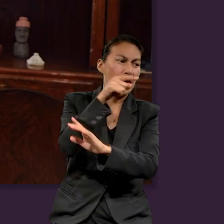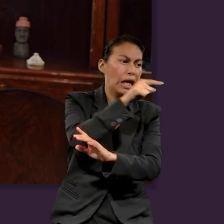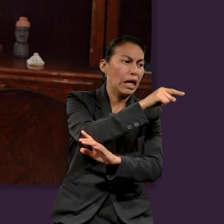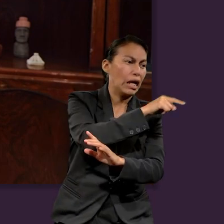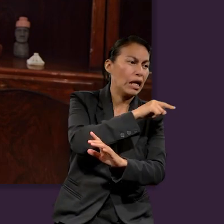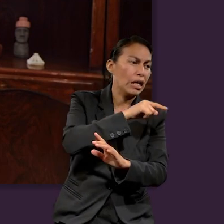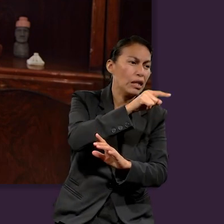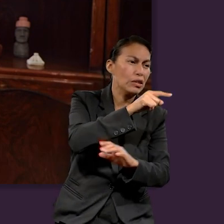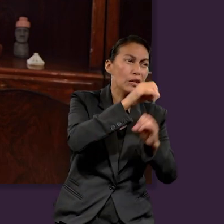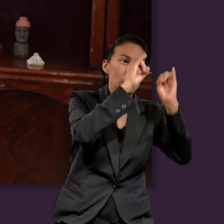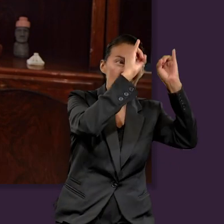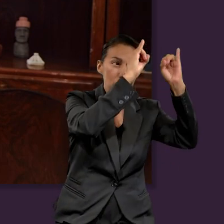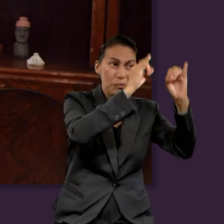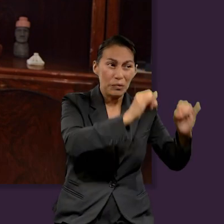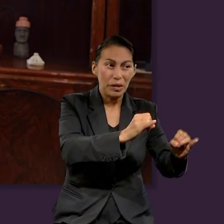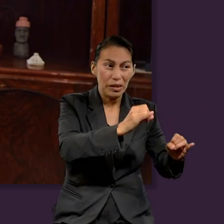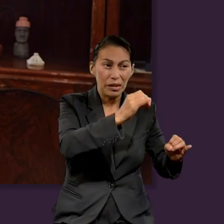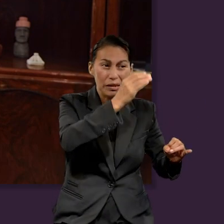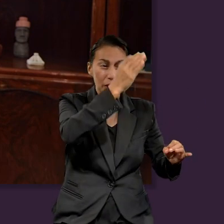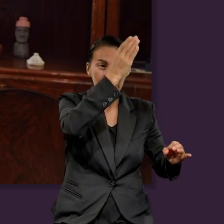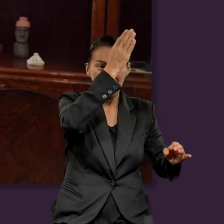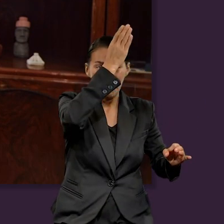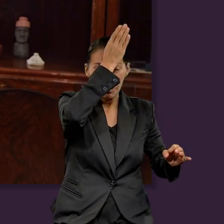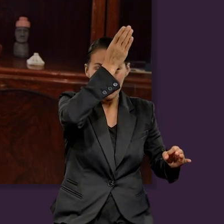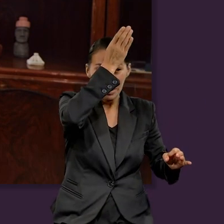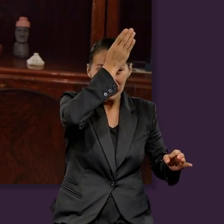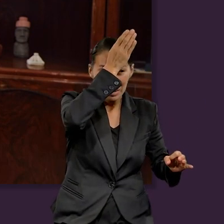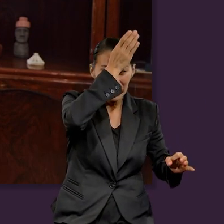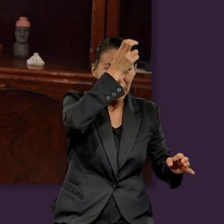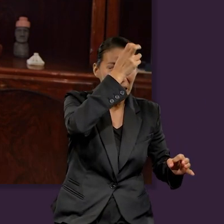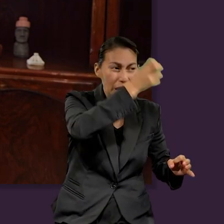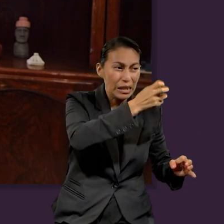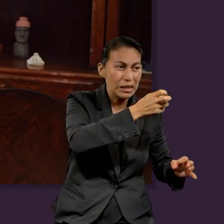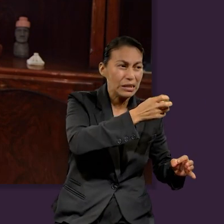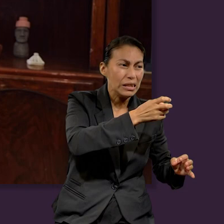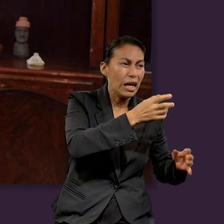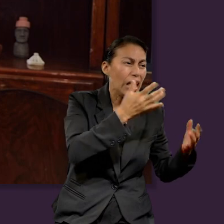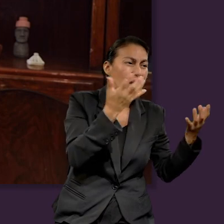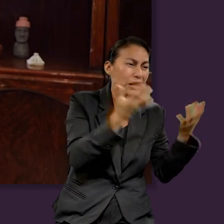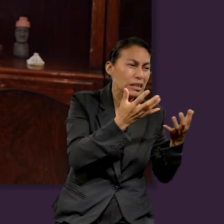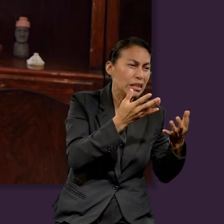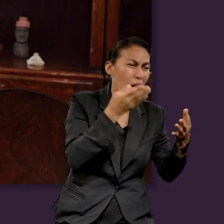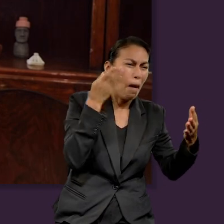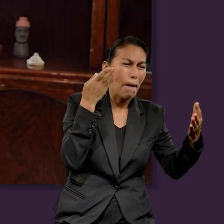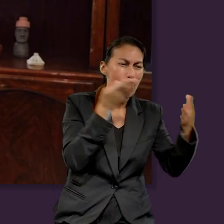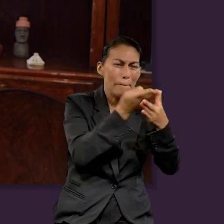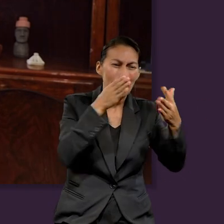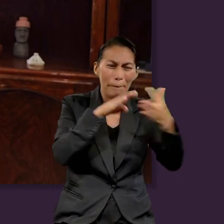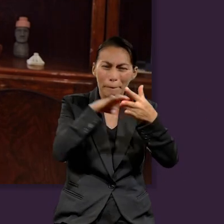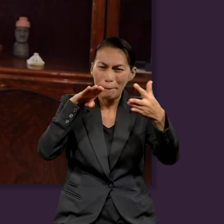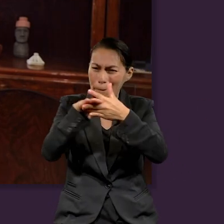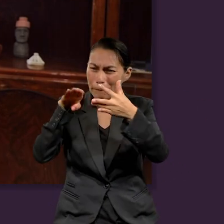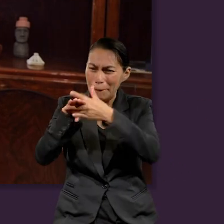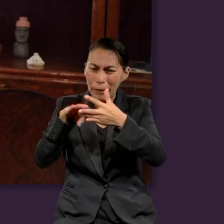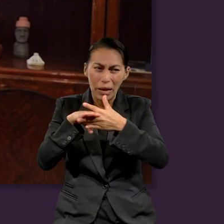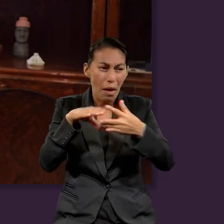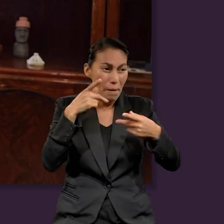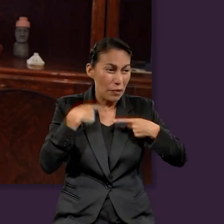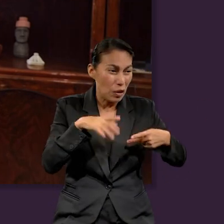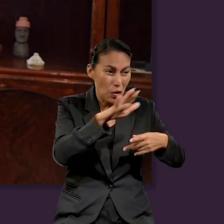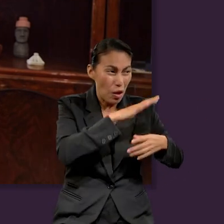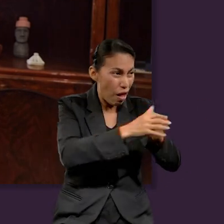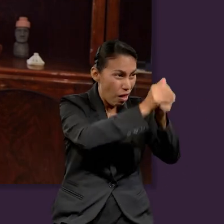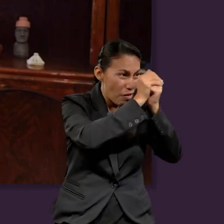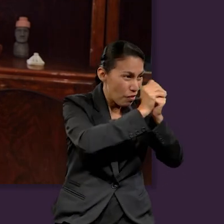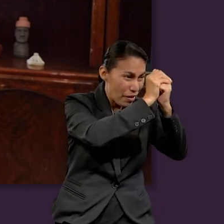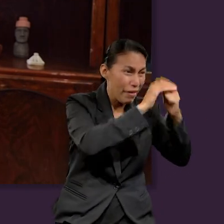le permitió infundir aliento a la imagen de la bestia para que la imagen hablara e hicieran matar a todo el que